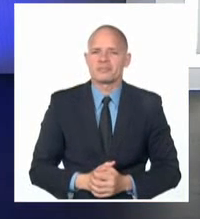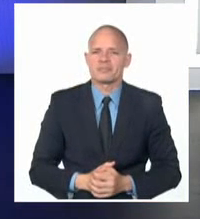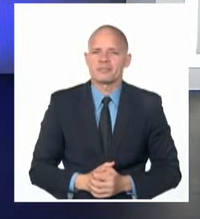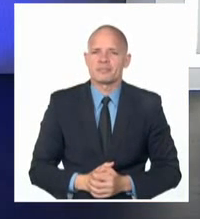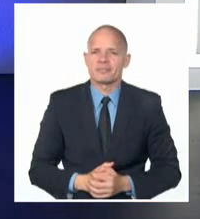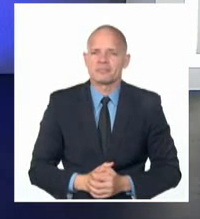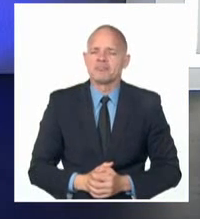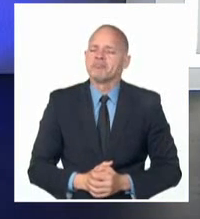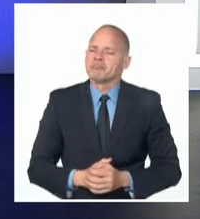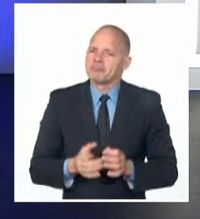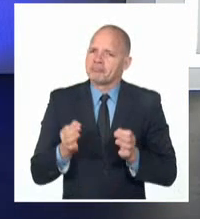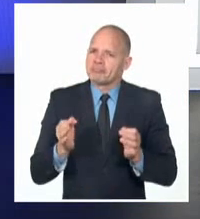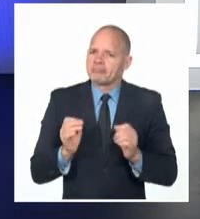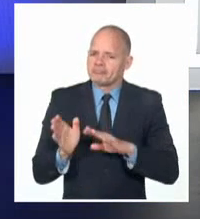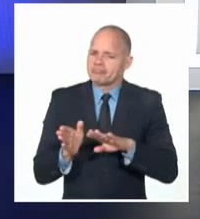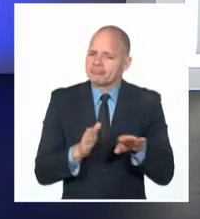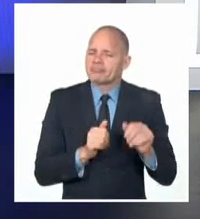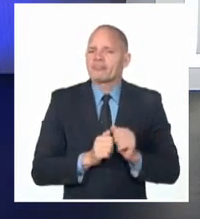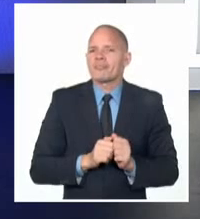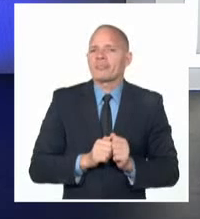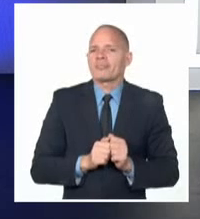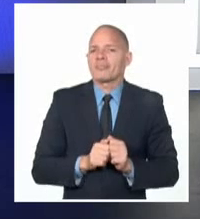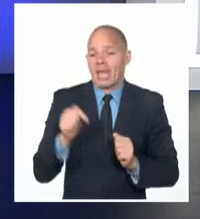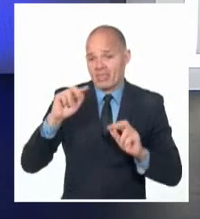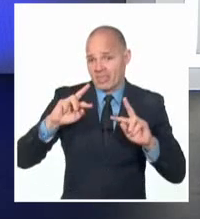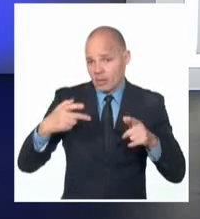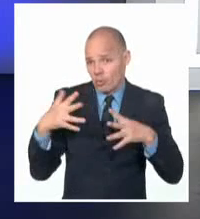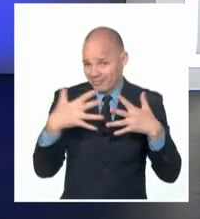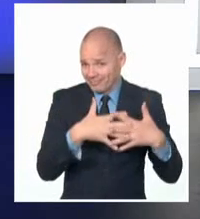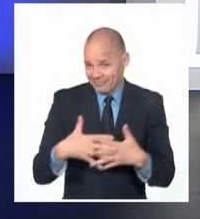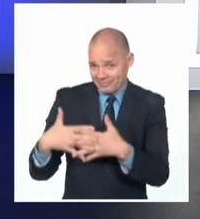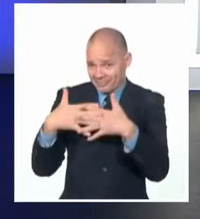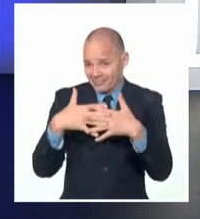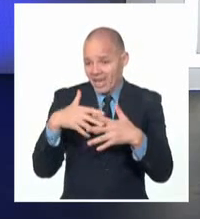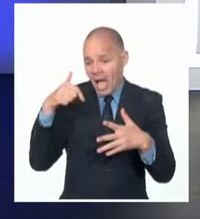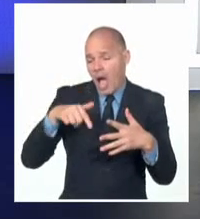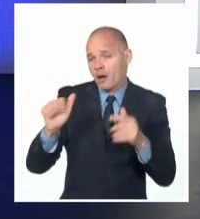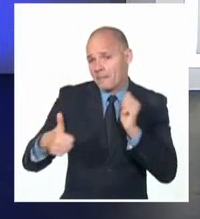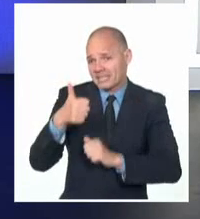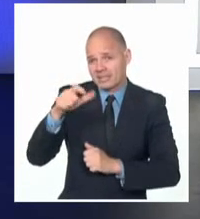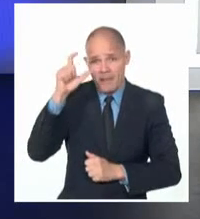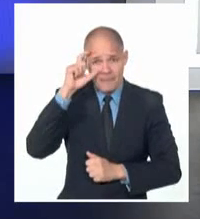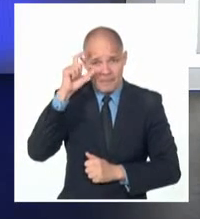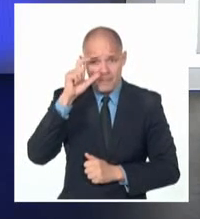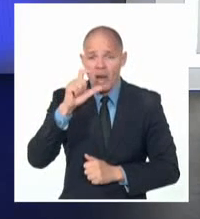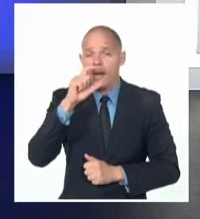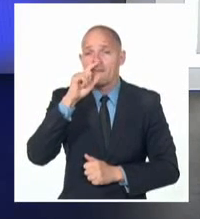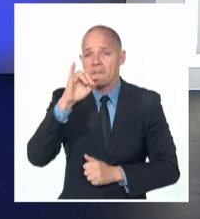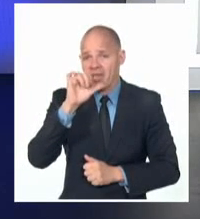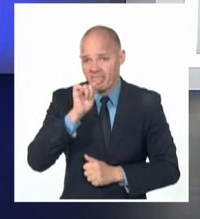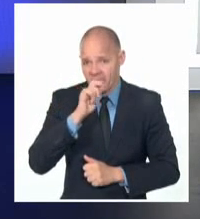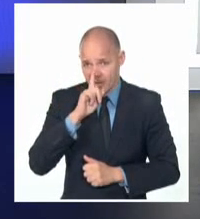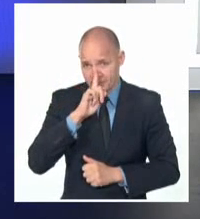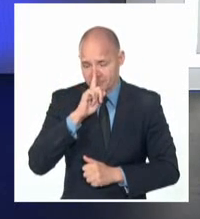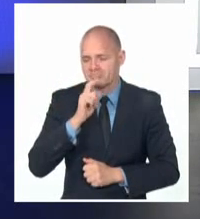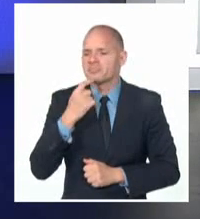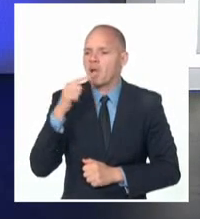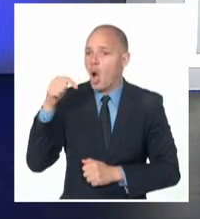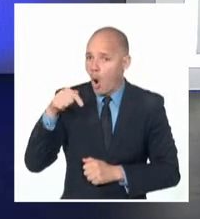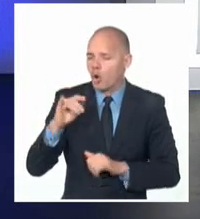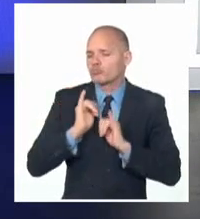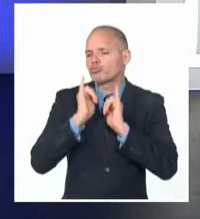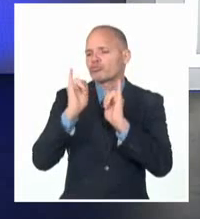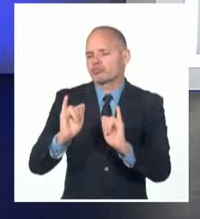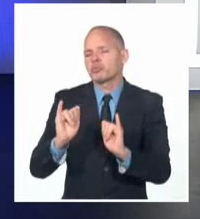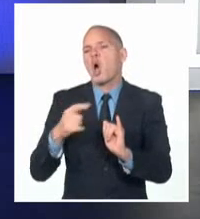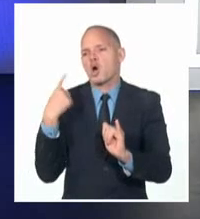Por cierto, la administración Biden anunció hoy otro paquete de asistencia a Ucrania en materia de seguridad. Un comunicado del Departamento de Defensa